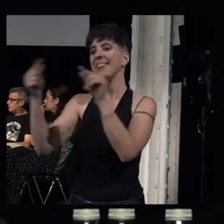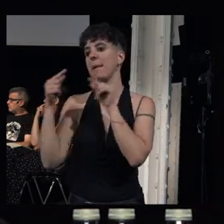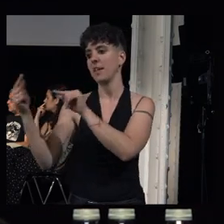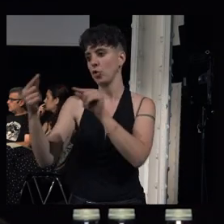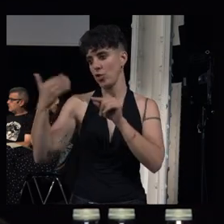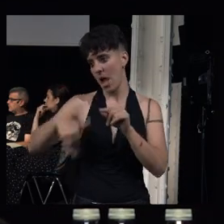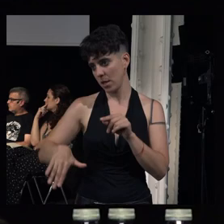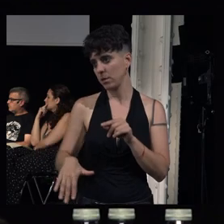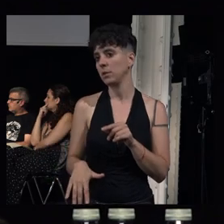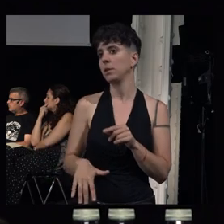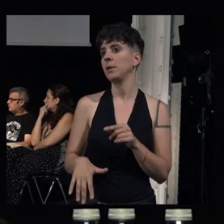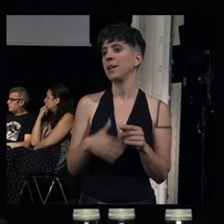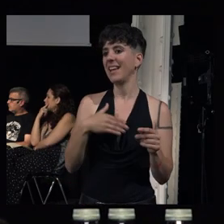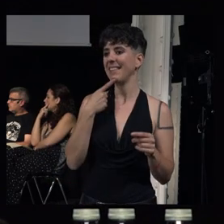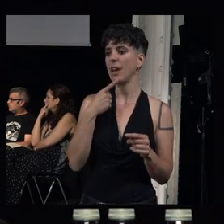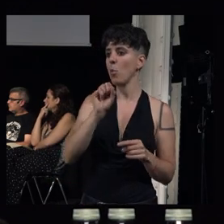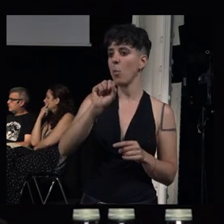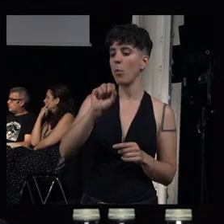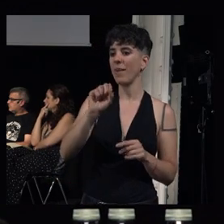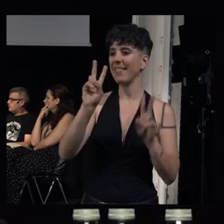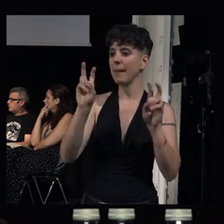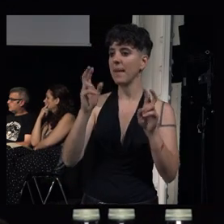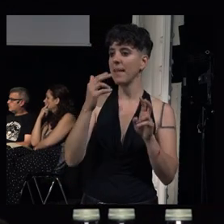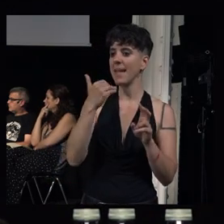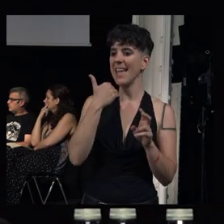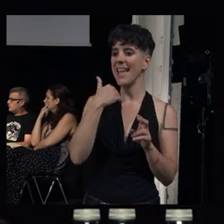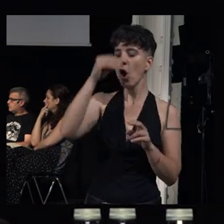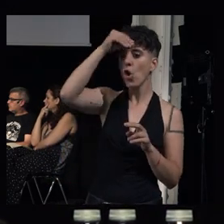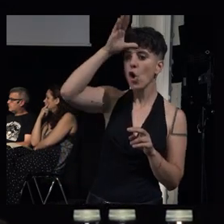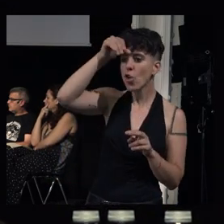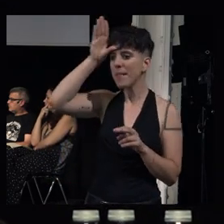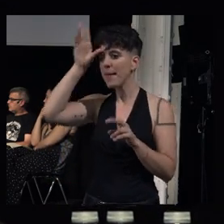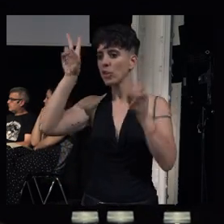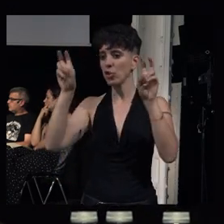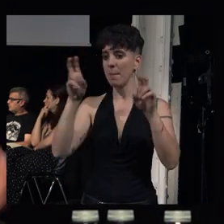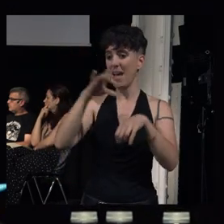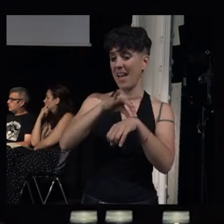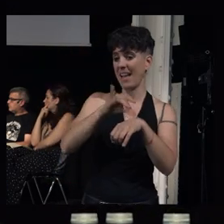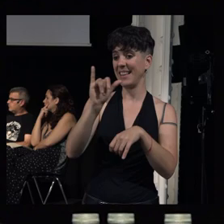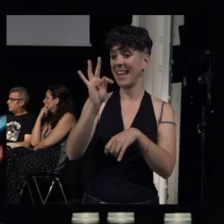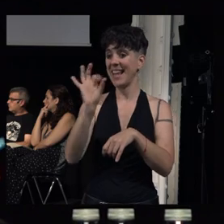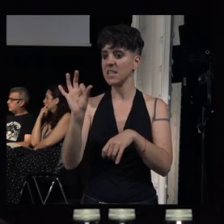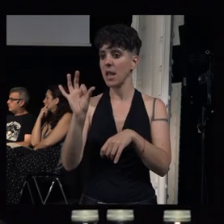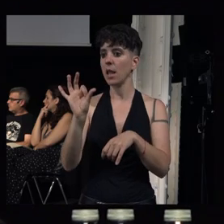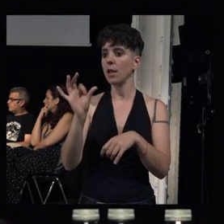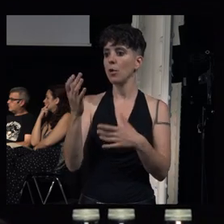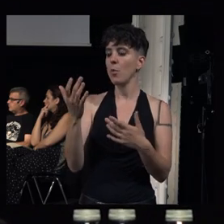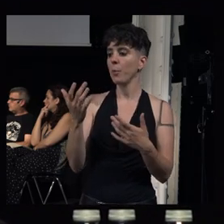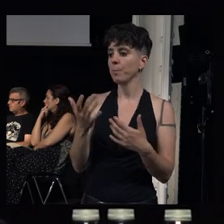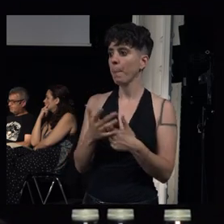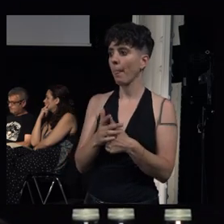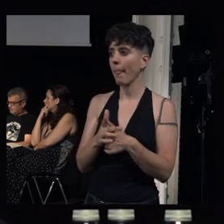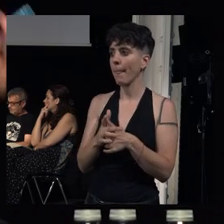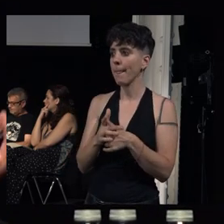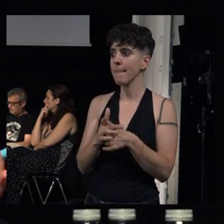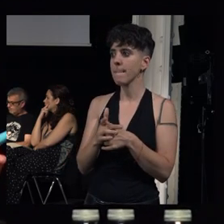¿no? Es decir, hay un vacío muy grande en torno a los saberes, en torno al conocimiento de las ITS. Nos estamos encontrando que en los centros